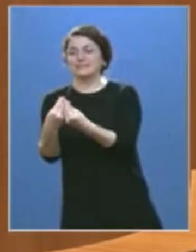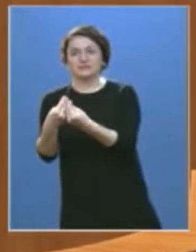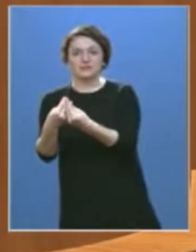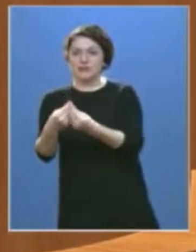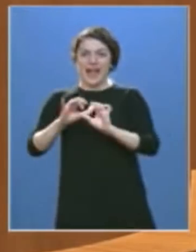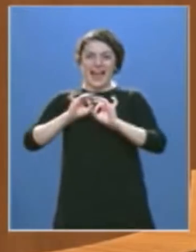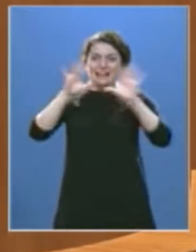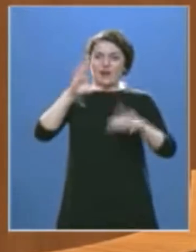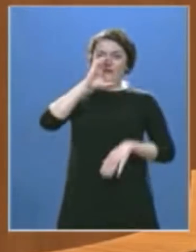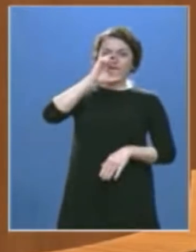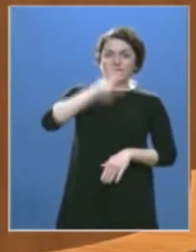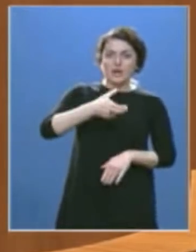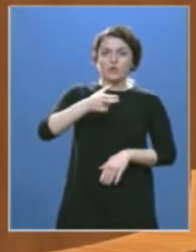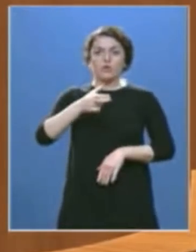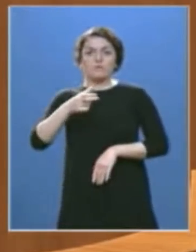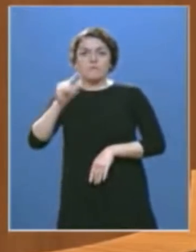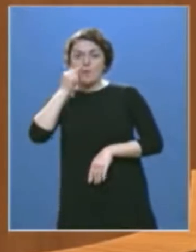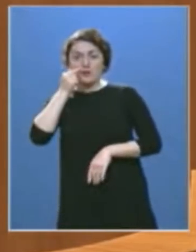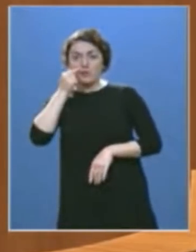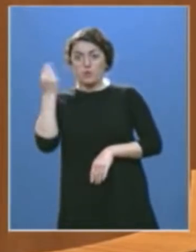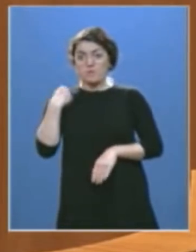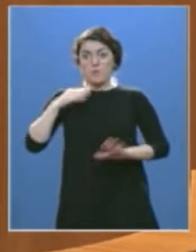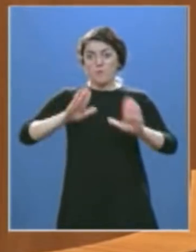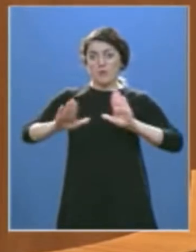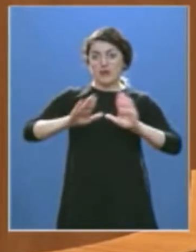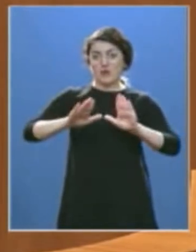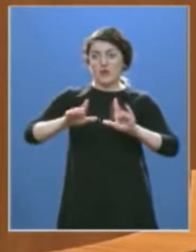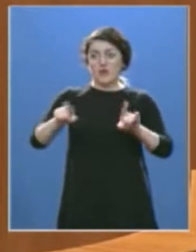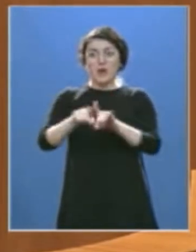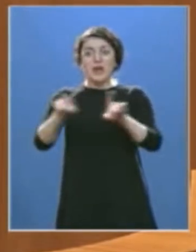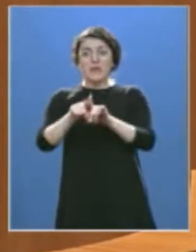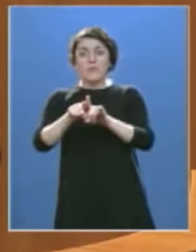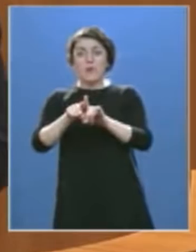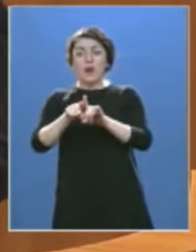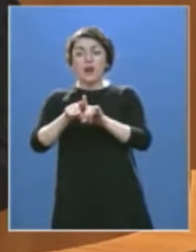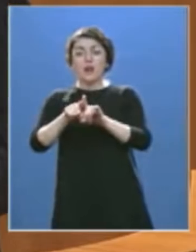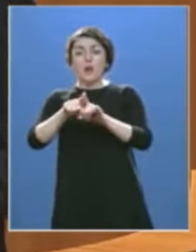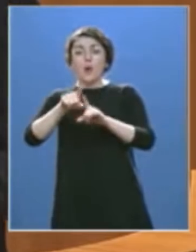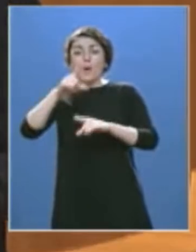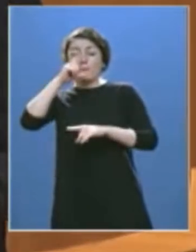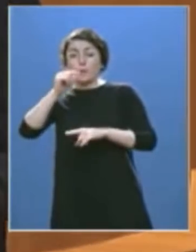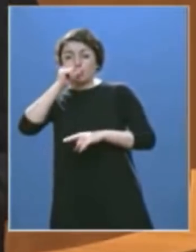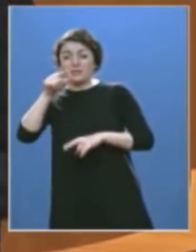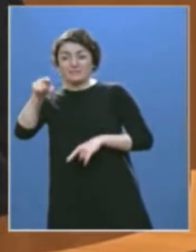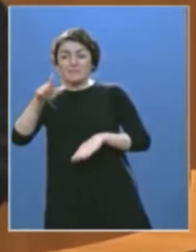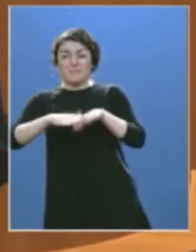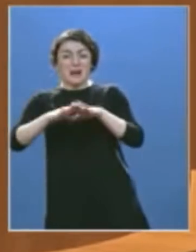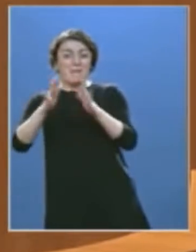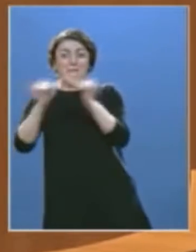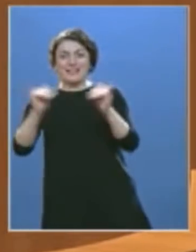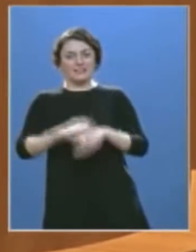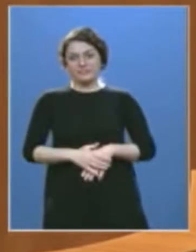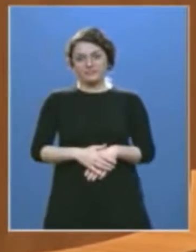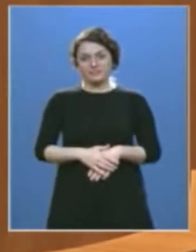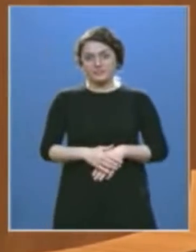Mañueco, son, á moderación, o que Putin ao pacifismo. E, por certo, son aos aliados de Putin en Europa os que usted hoxe dá entrada